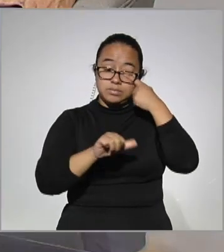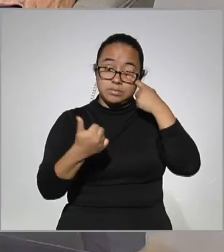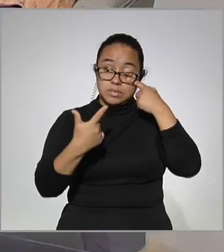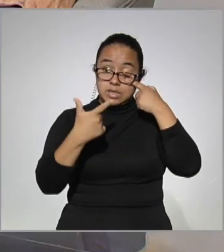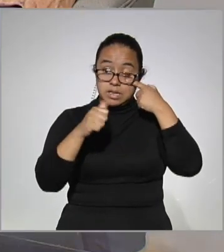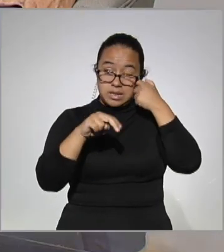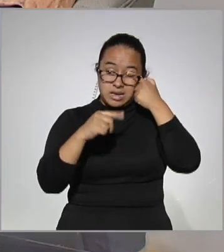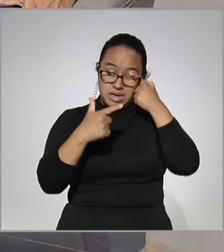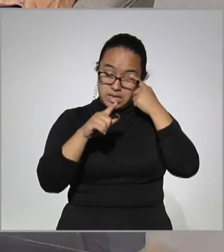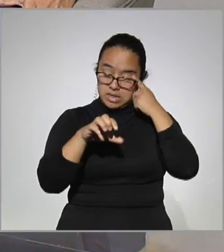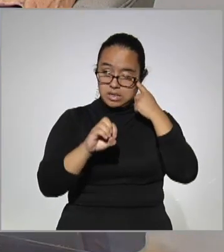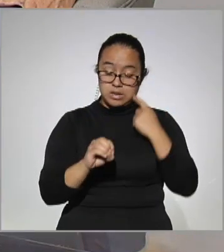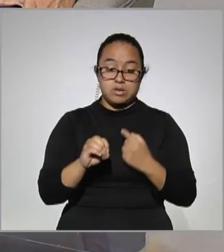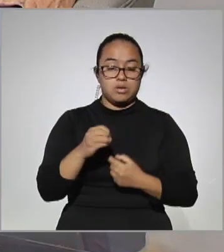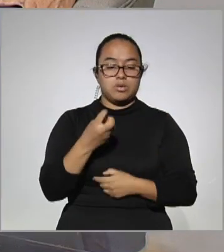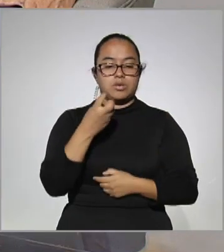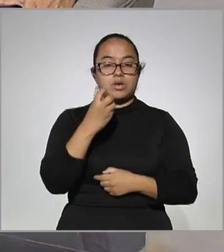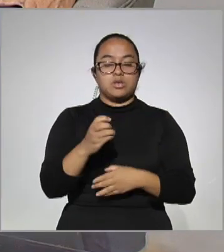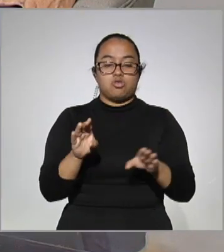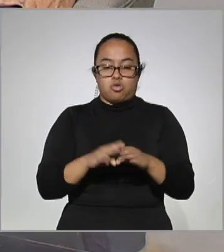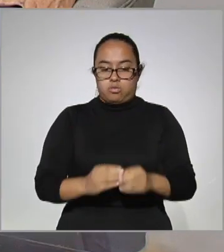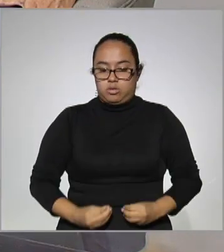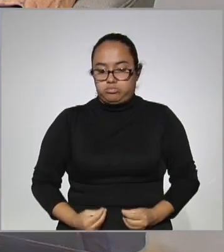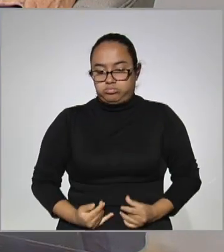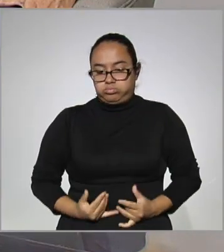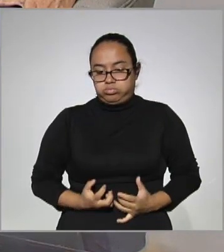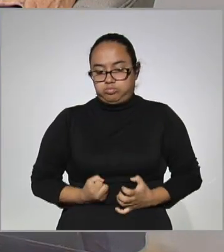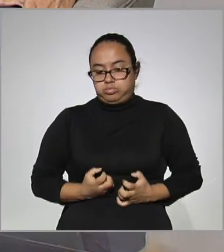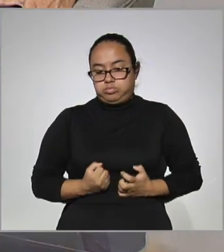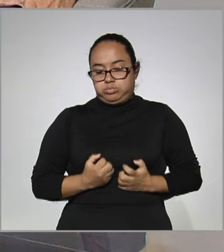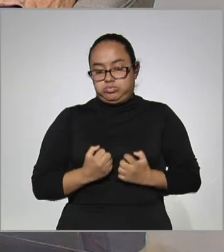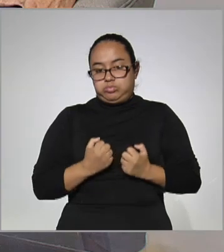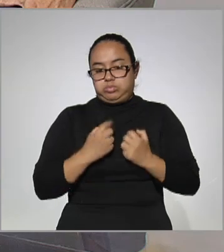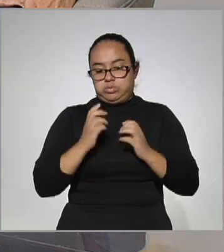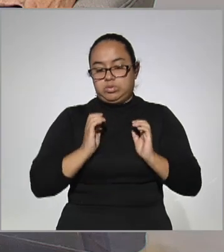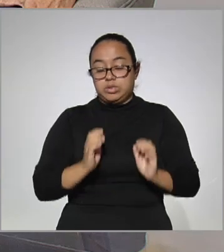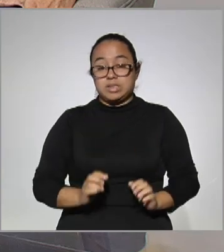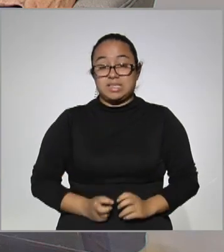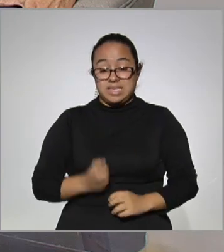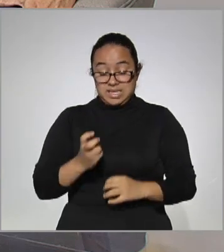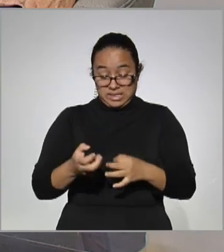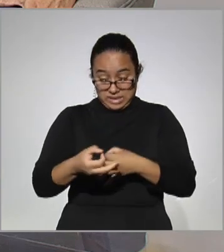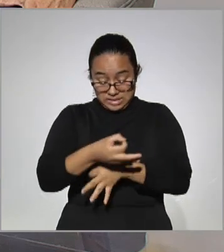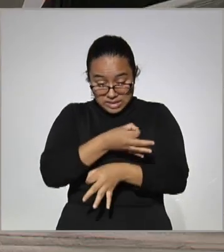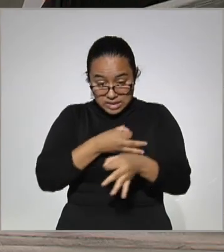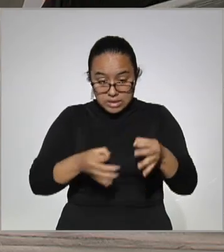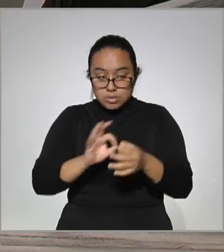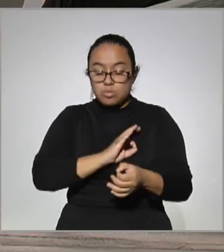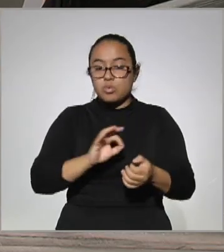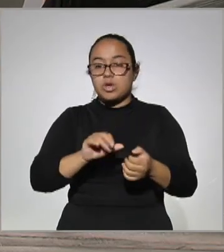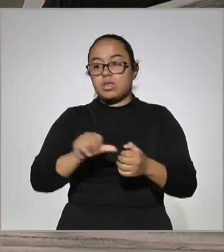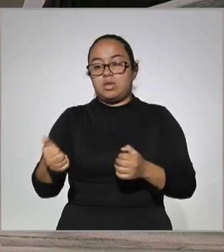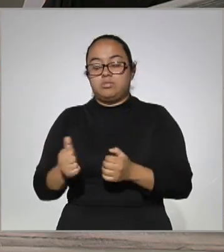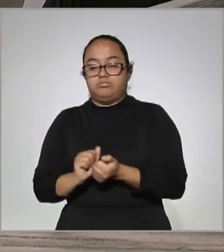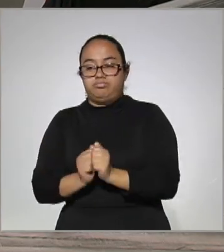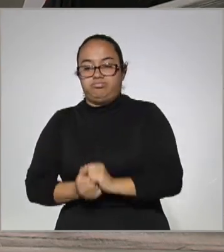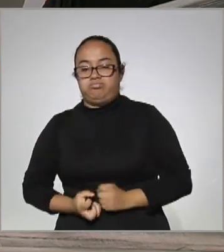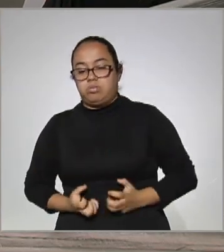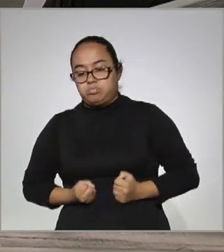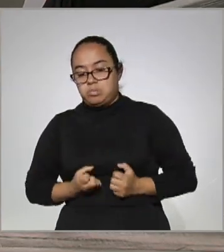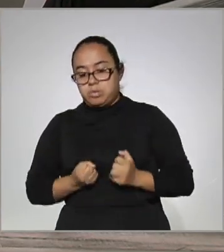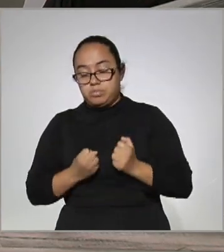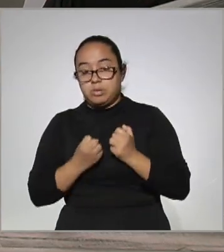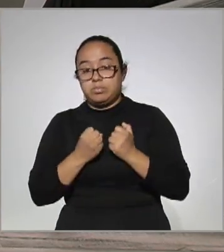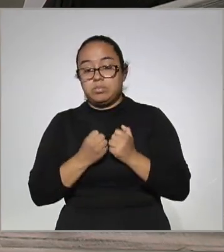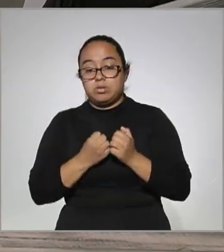Ganglios linfáticos, que es como parte de la circulación del cuerpo, en donde esas células malignas se pueden ir a otro lado. Entonces también no es